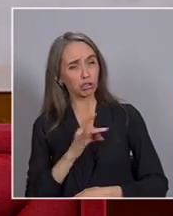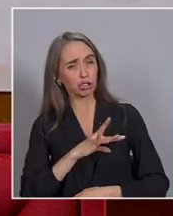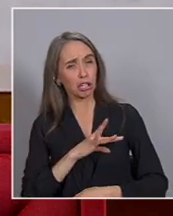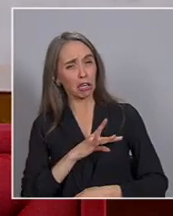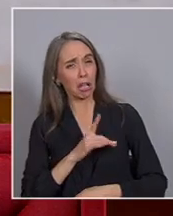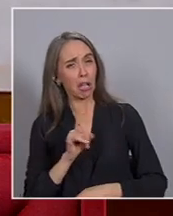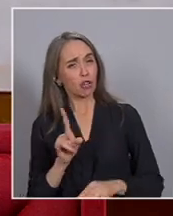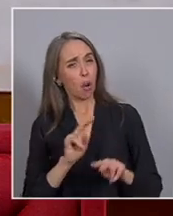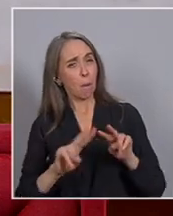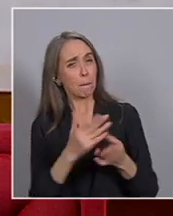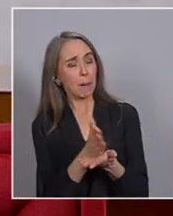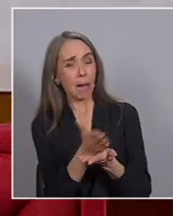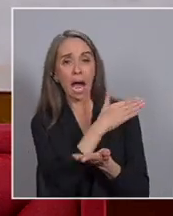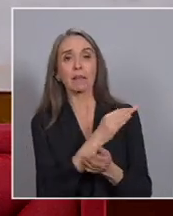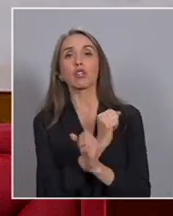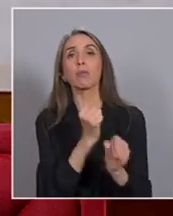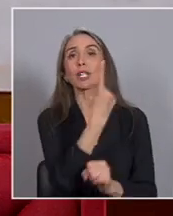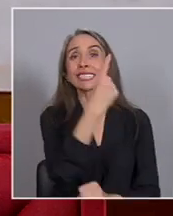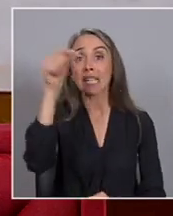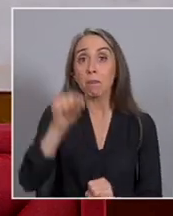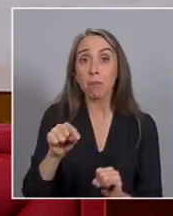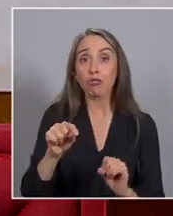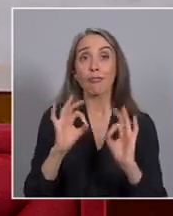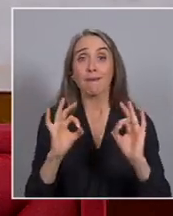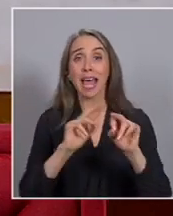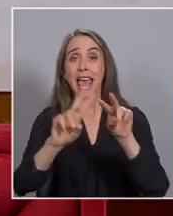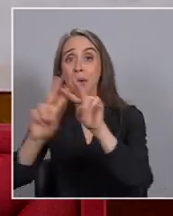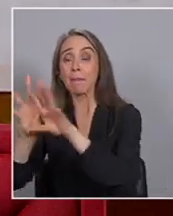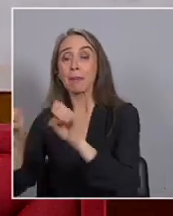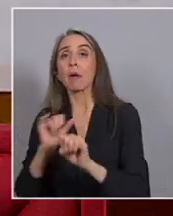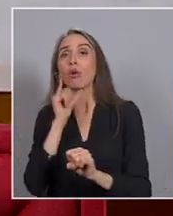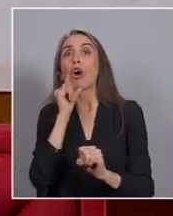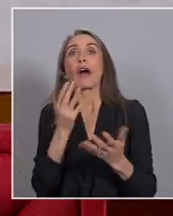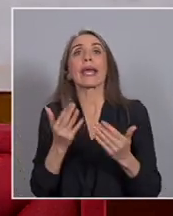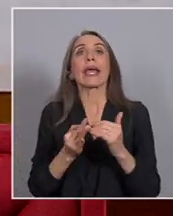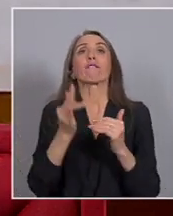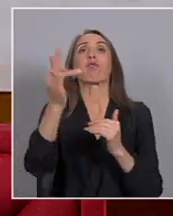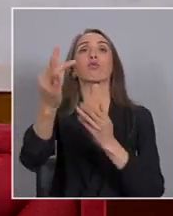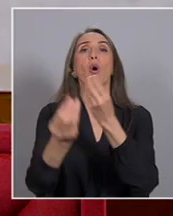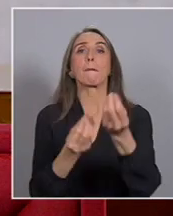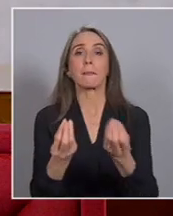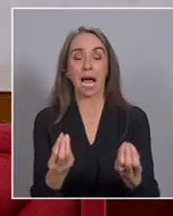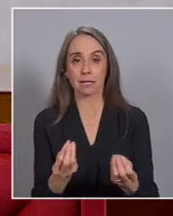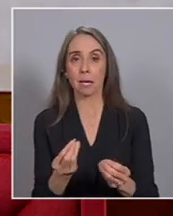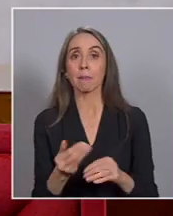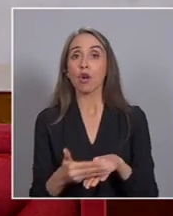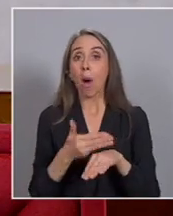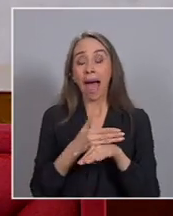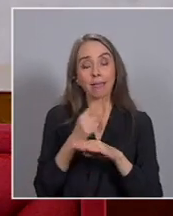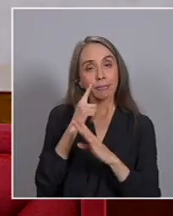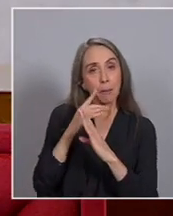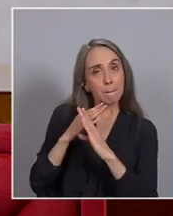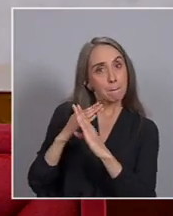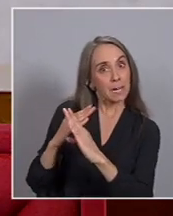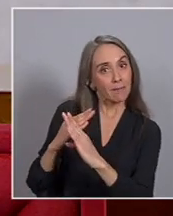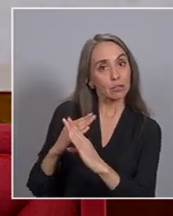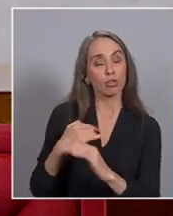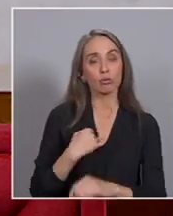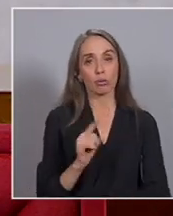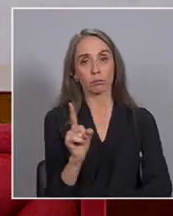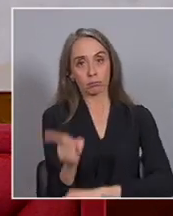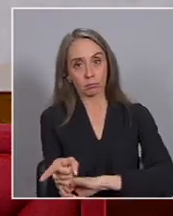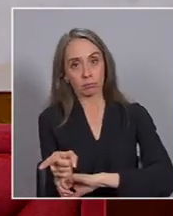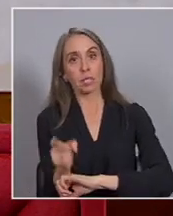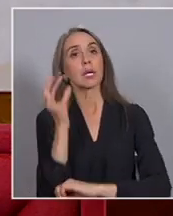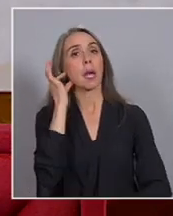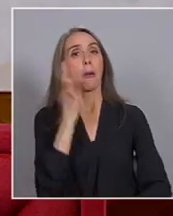Uno nunca puede estar preparado 100% porque no sabemos exactamente lo que va a pasar. Pero en la línea de prevención he instruido, se lo